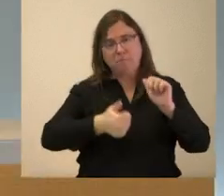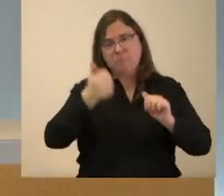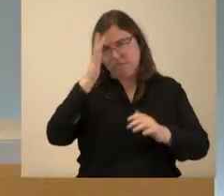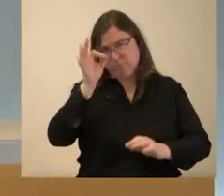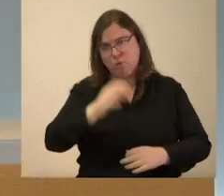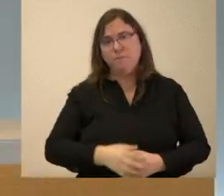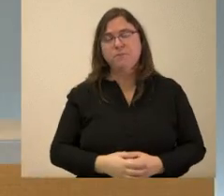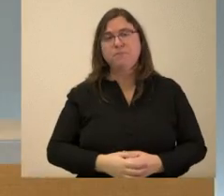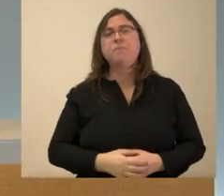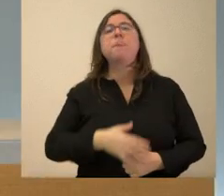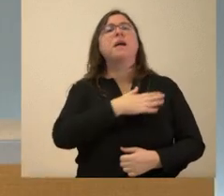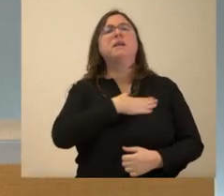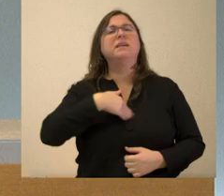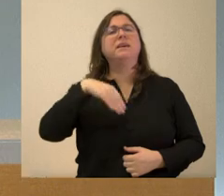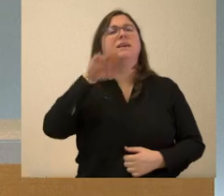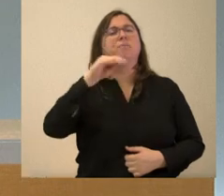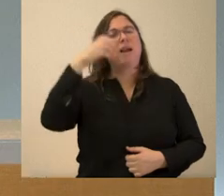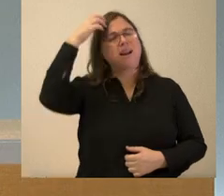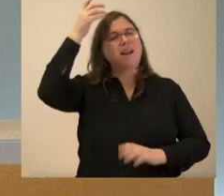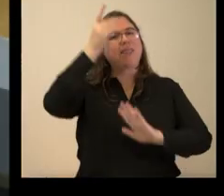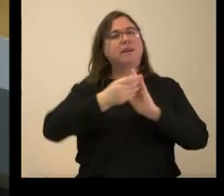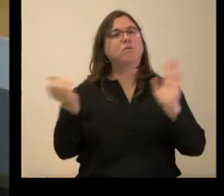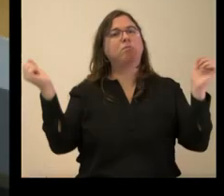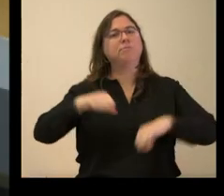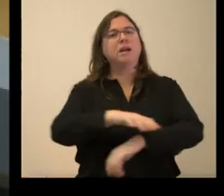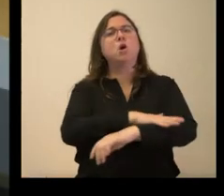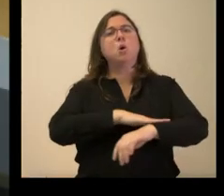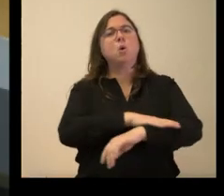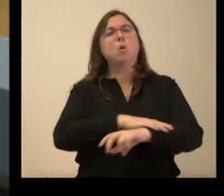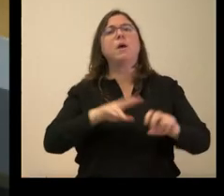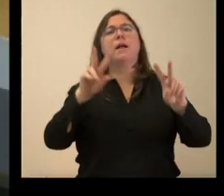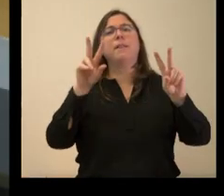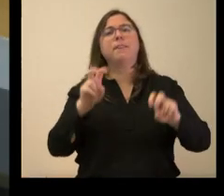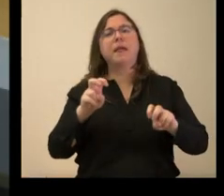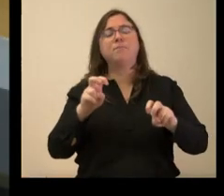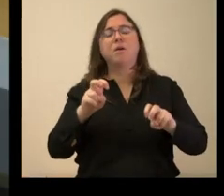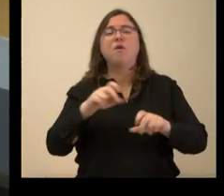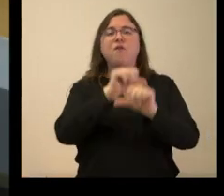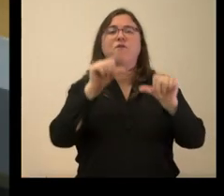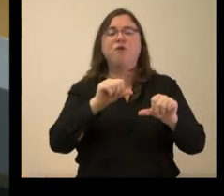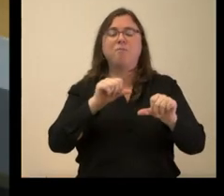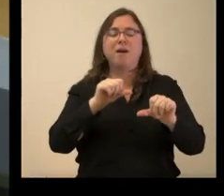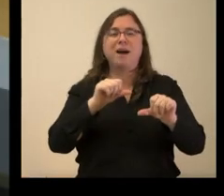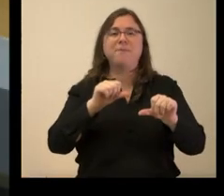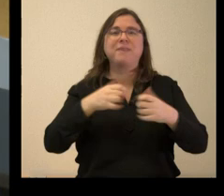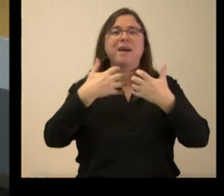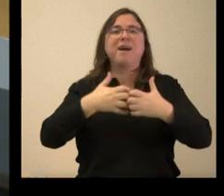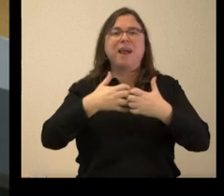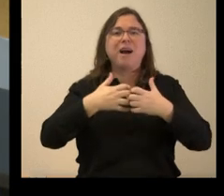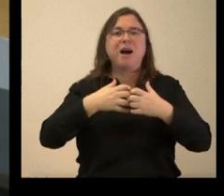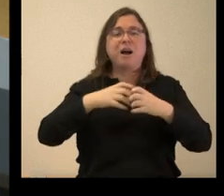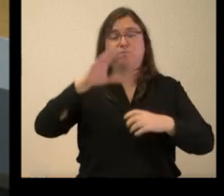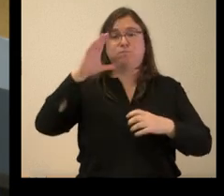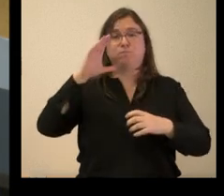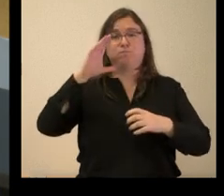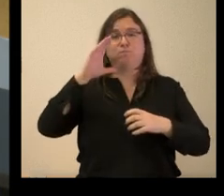Sí yo creo también por el real decreto Prado por el gobierno de las de las normas de las granjas bobinas que en la práctica pues impediría la puesta en marcha de